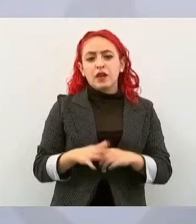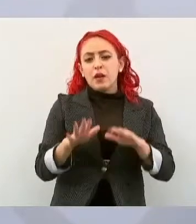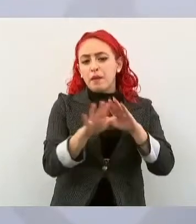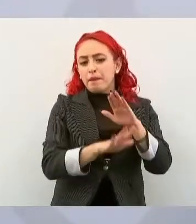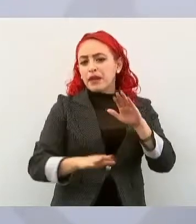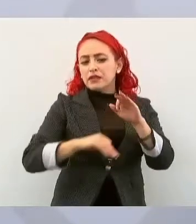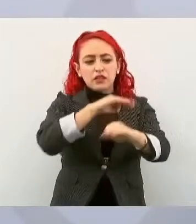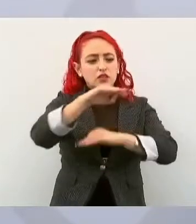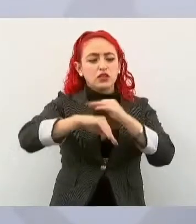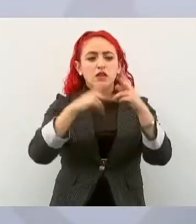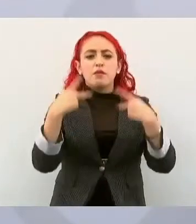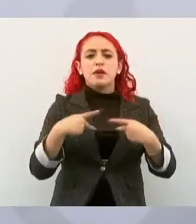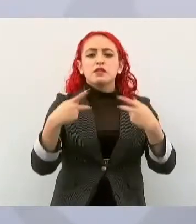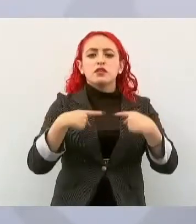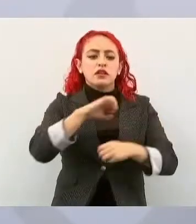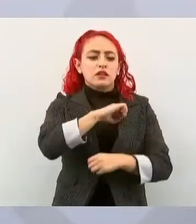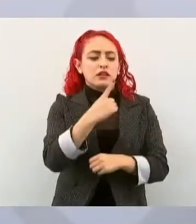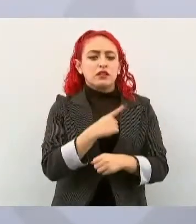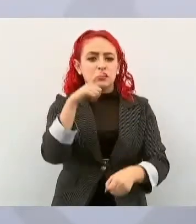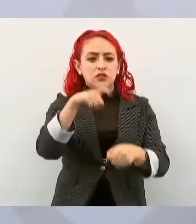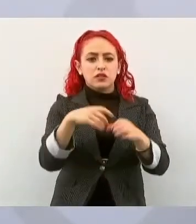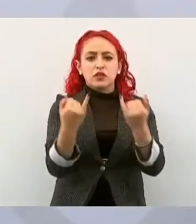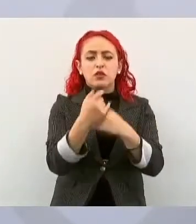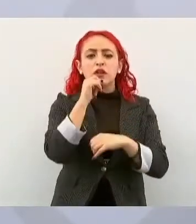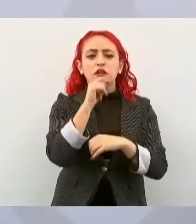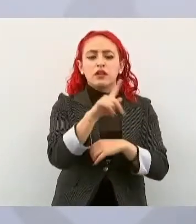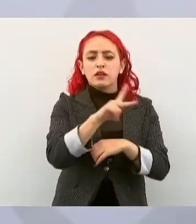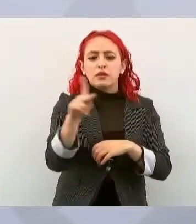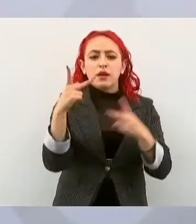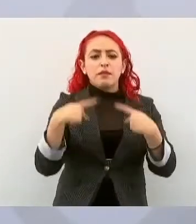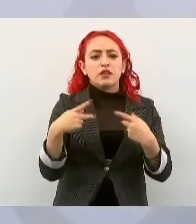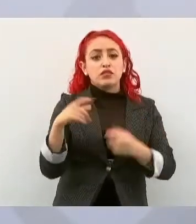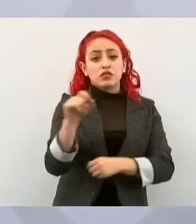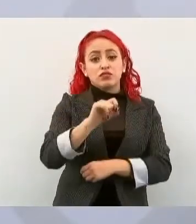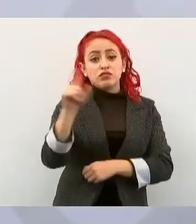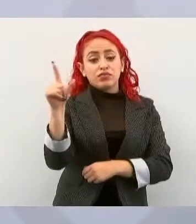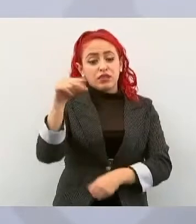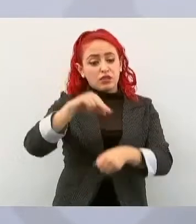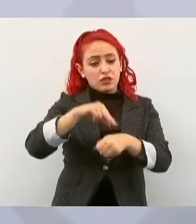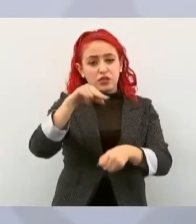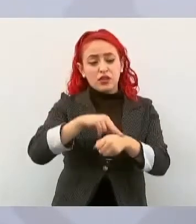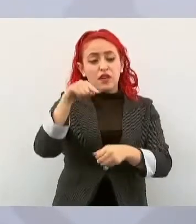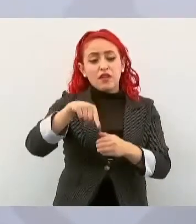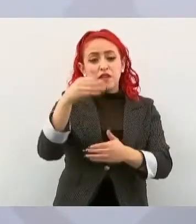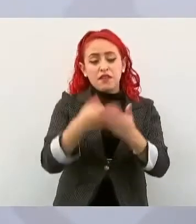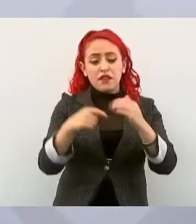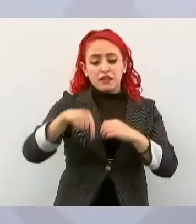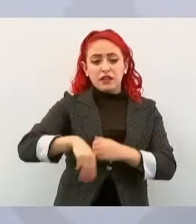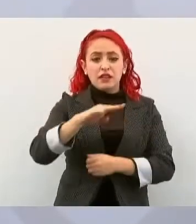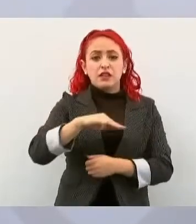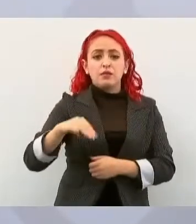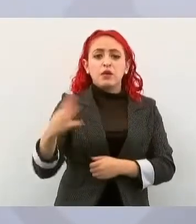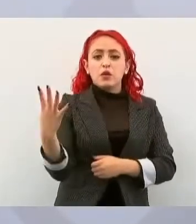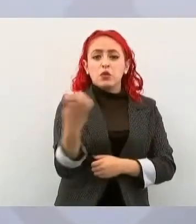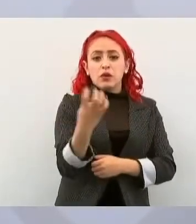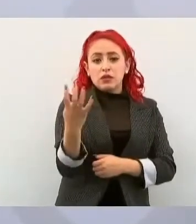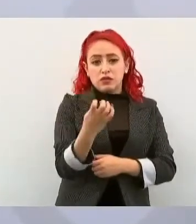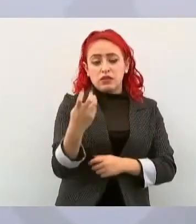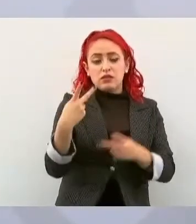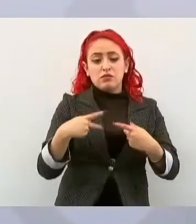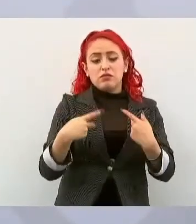básicas, todo el personal de salud y los especialistas. Aquí nos faltan en Michoacán